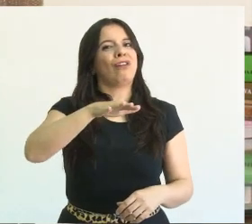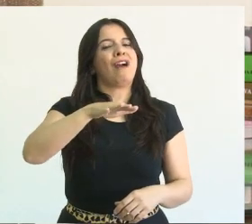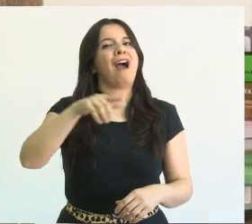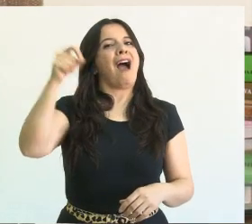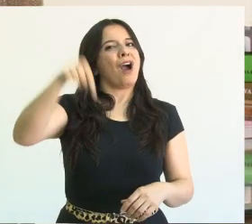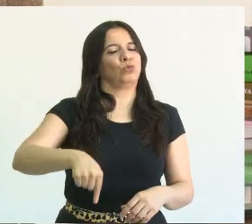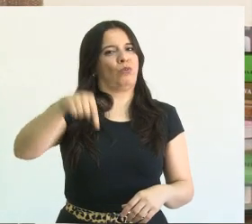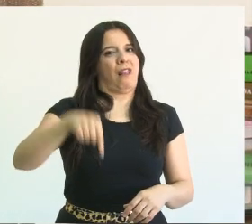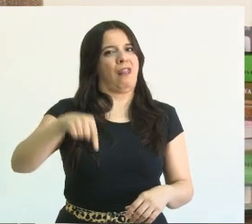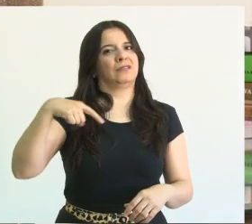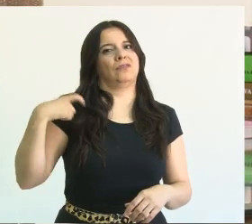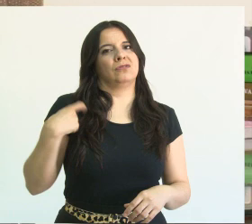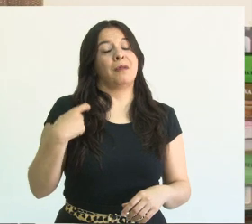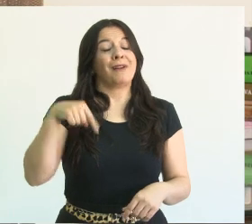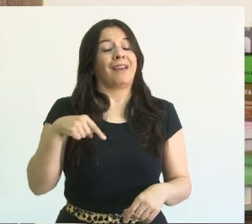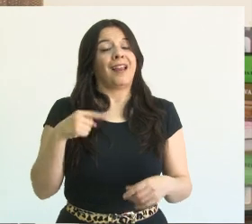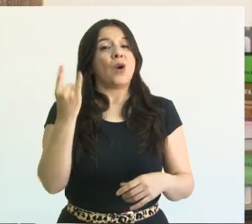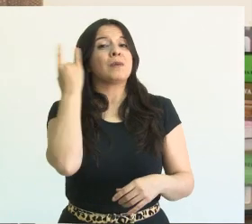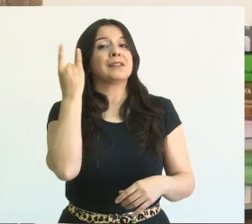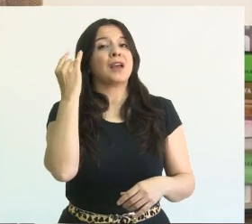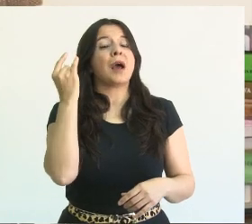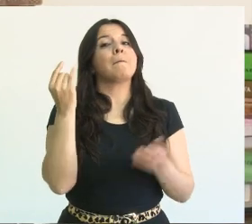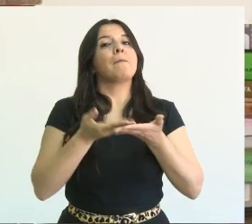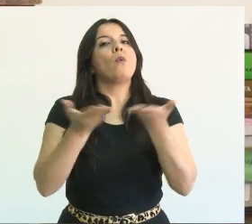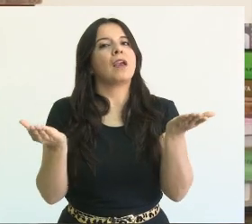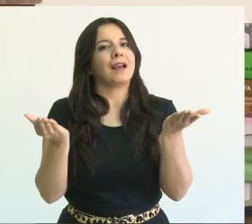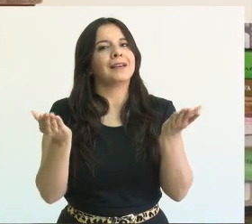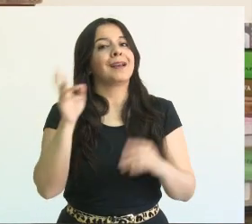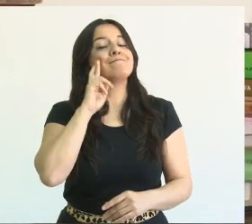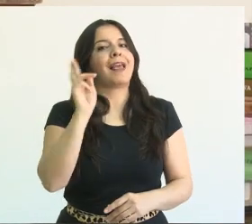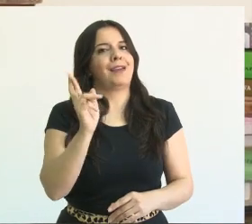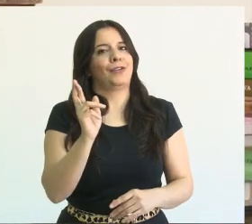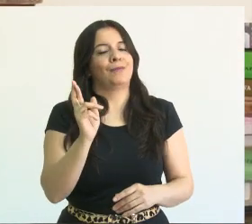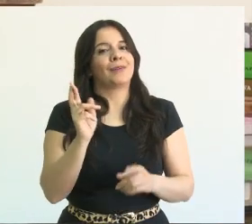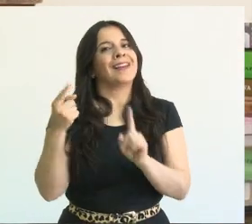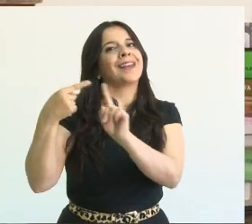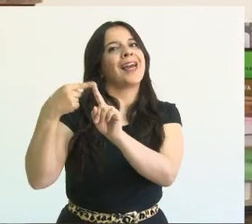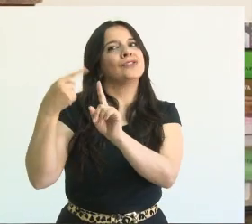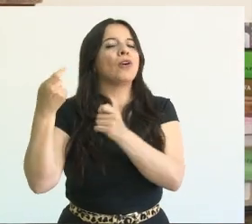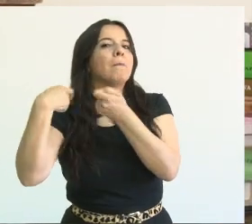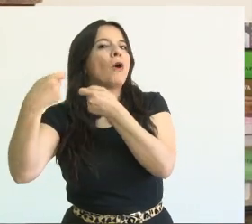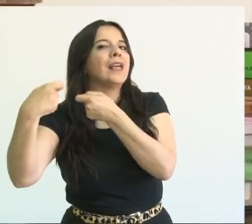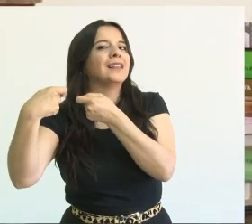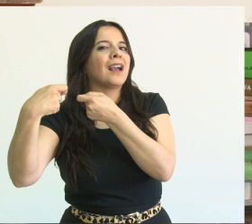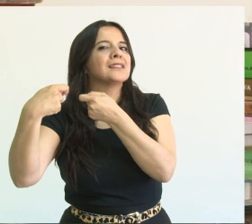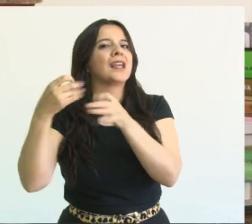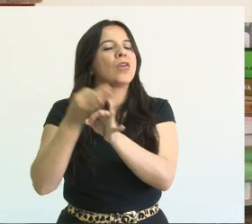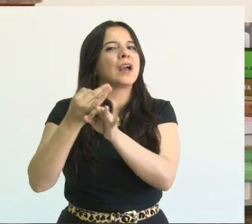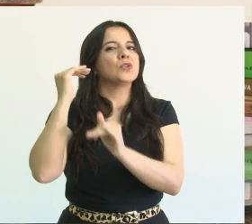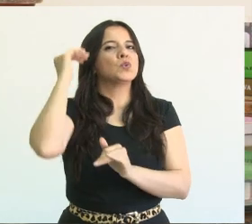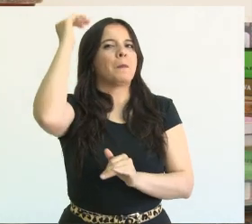pública se encuentra en peligro respecto a determinadas políticas de educación